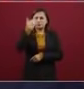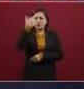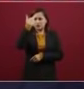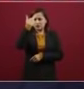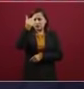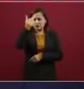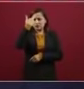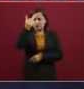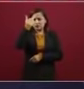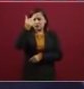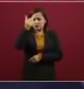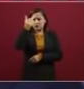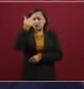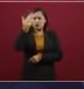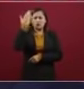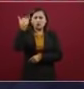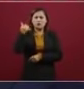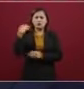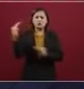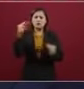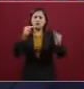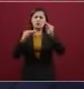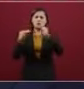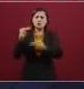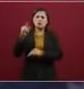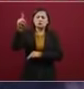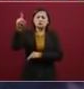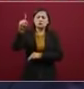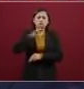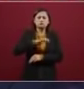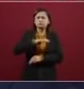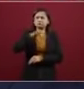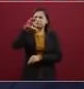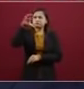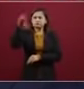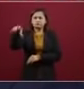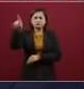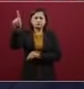en lo alto de la montaña, de manera que